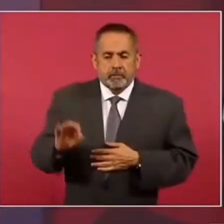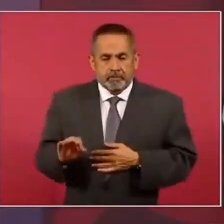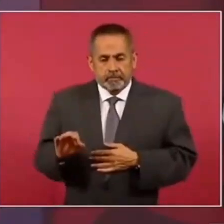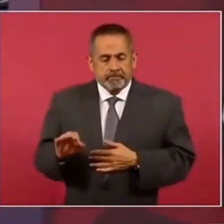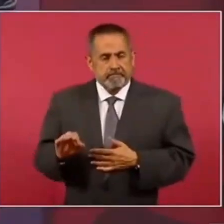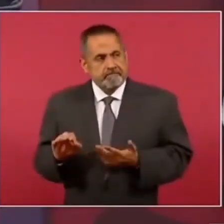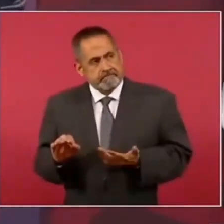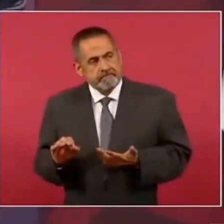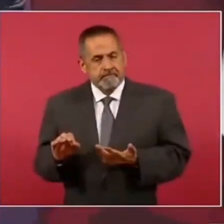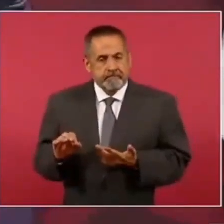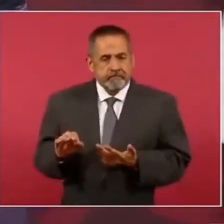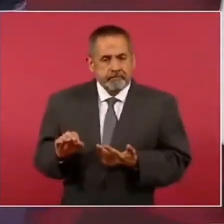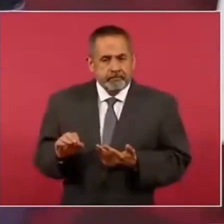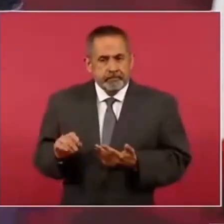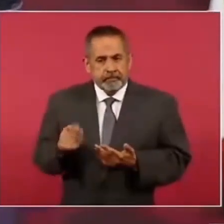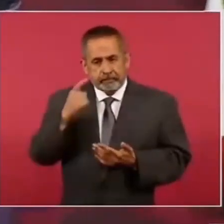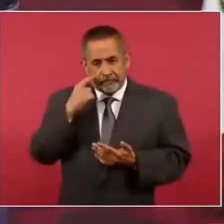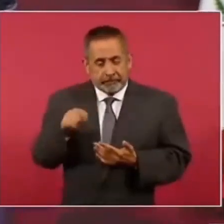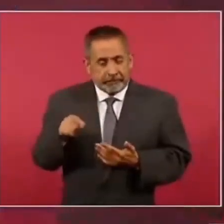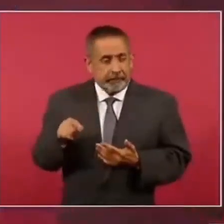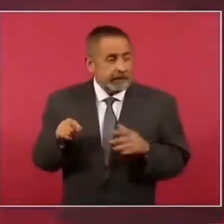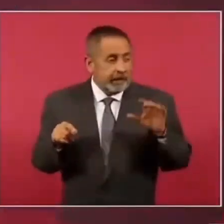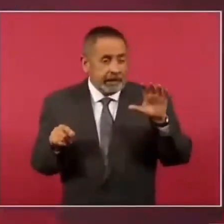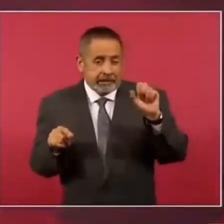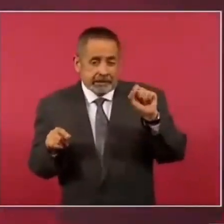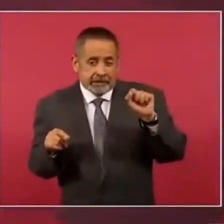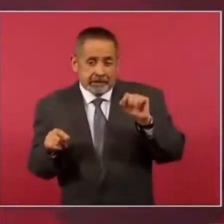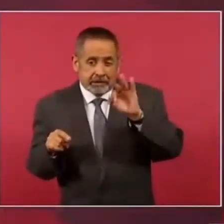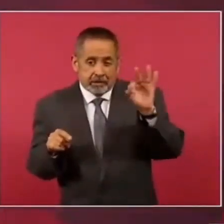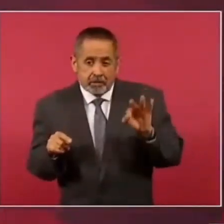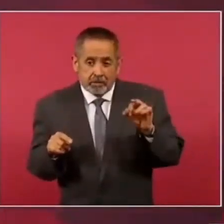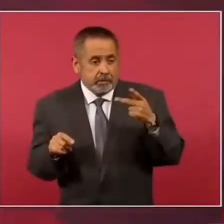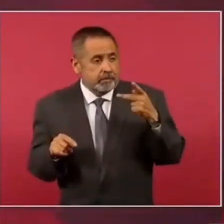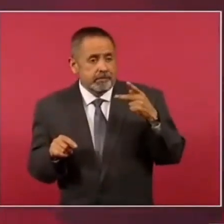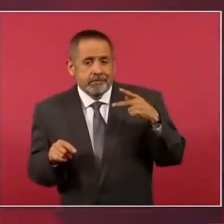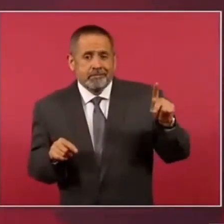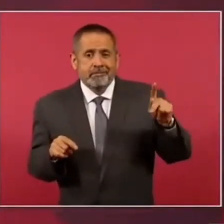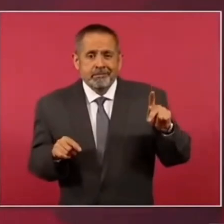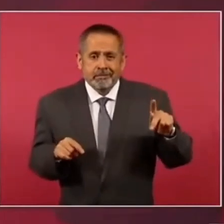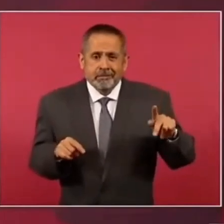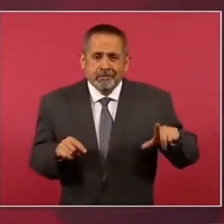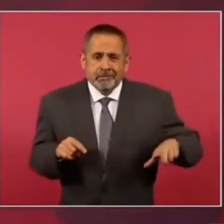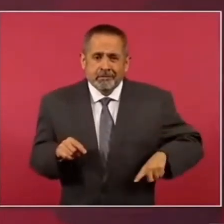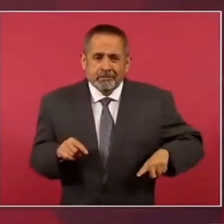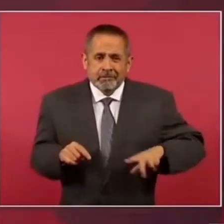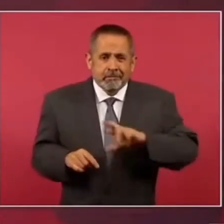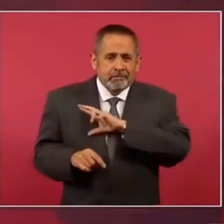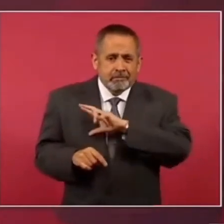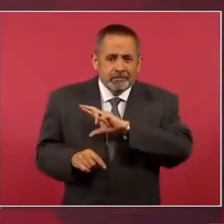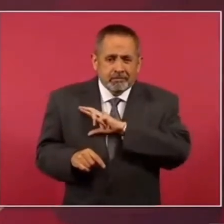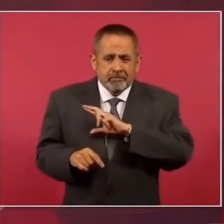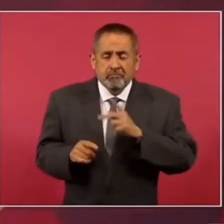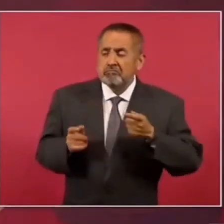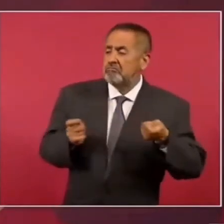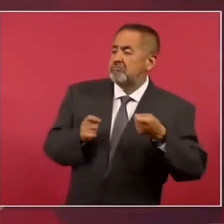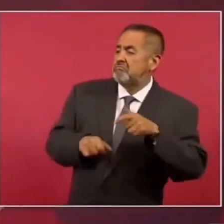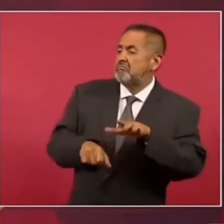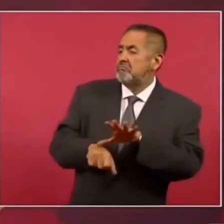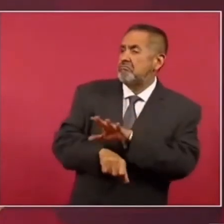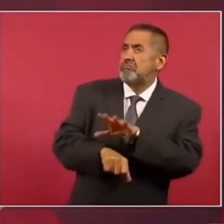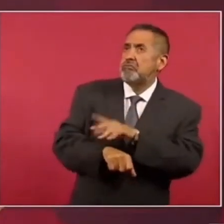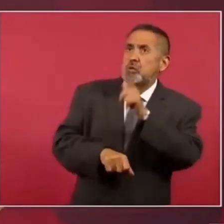es decir, 60% controlado por las empresas particulares,